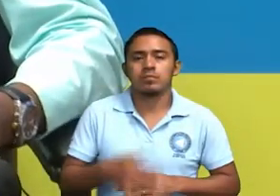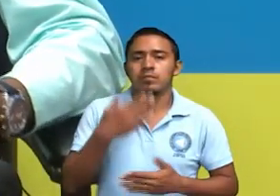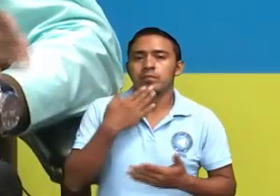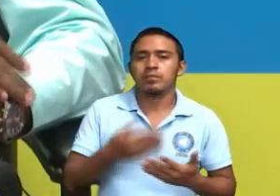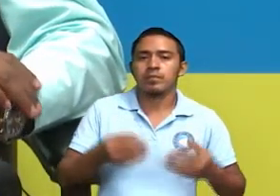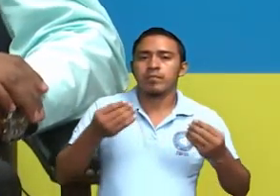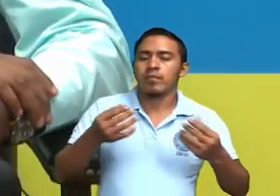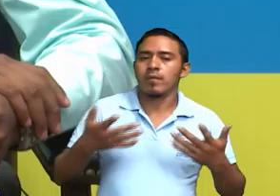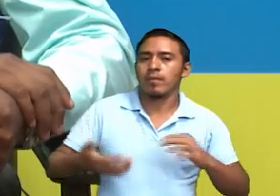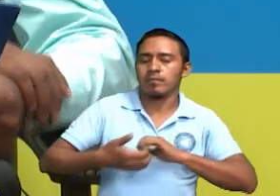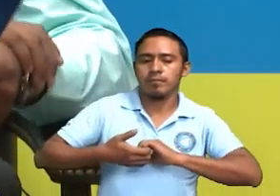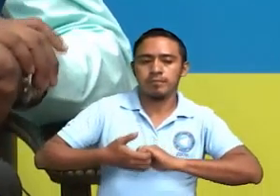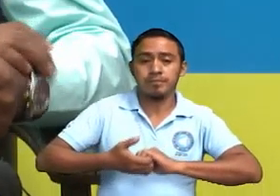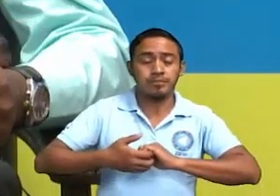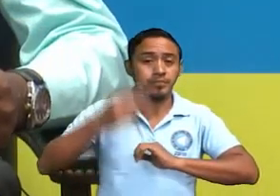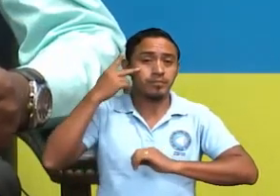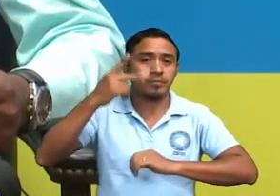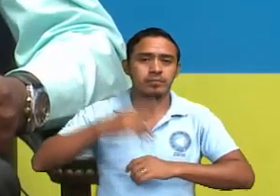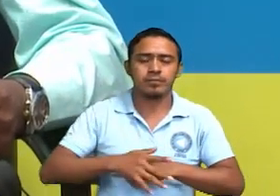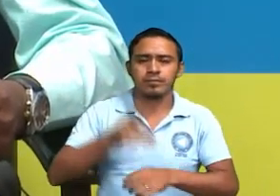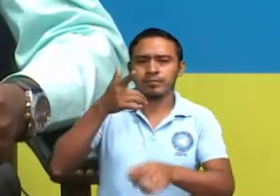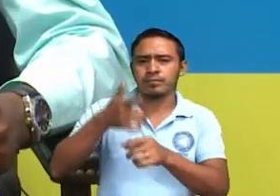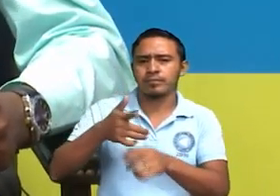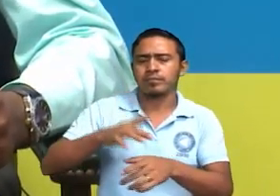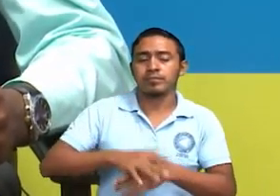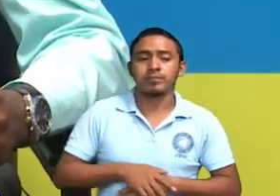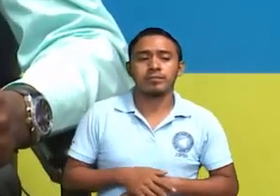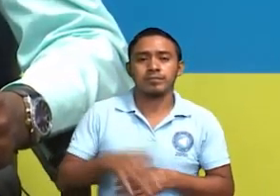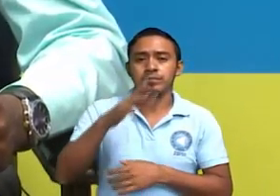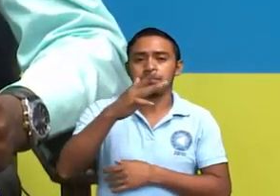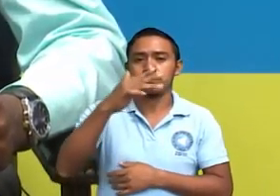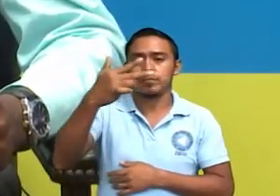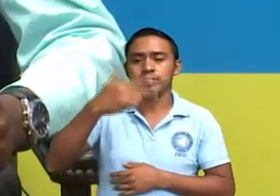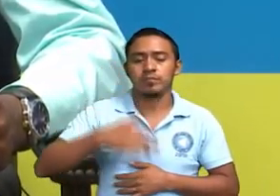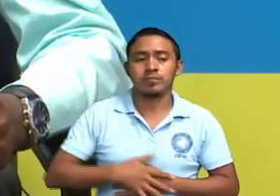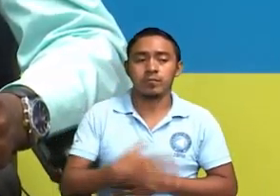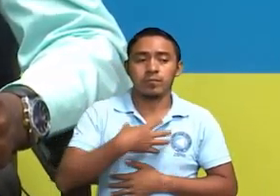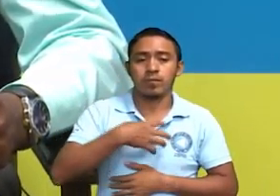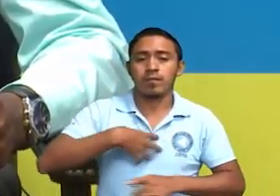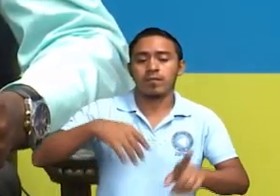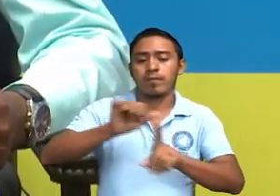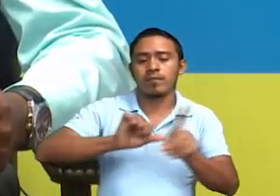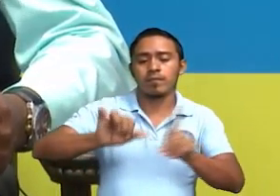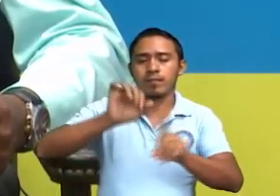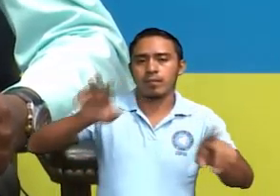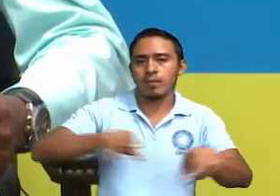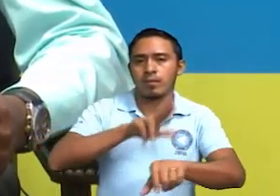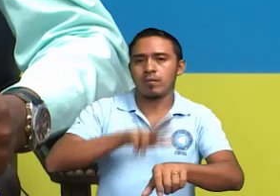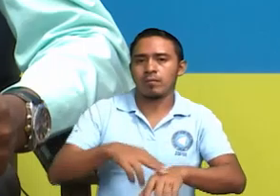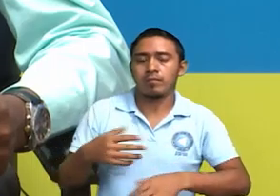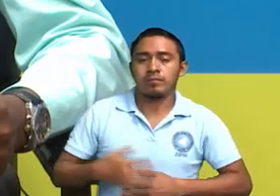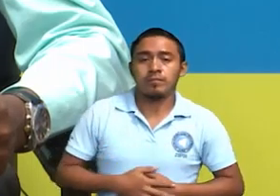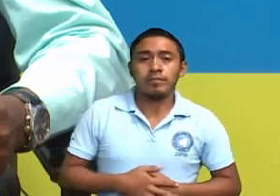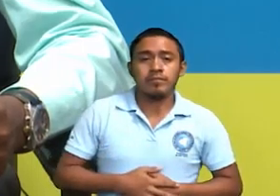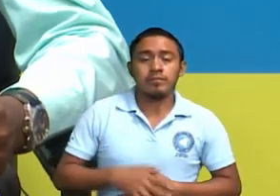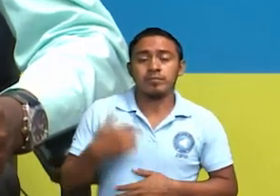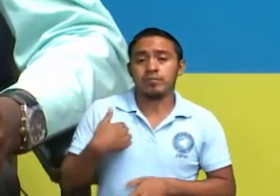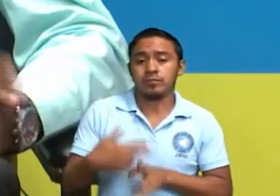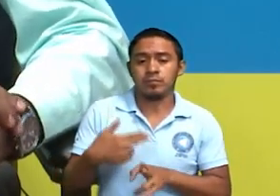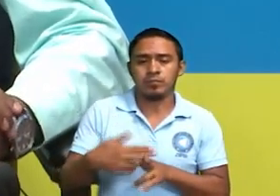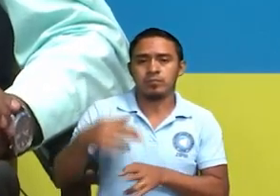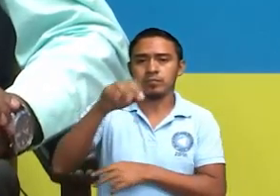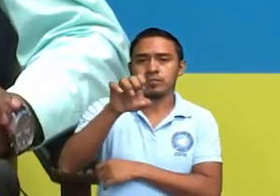Muchas gracias, amigos televidentes, por su fiel sintonía al Canal 98, al Canal Parlamentario y al Canal de la Asamblea Nacional. Les